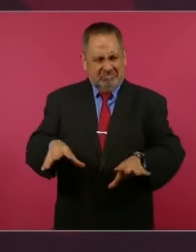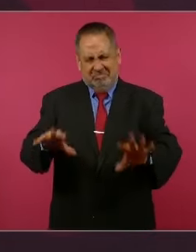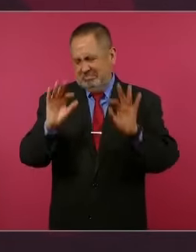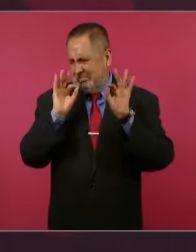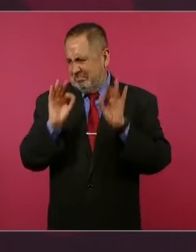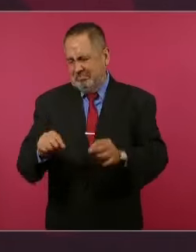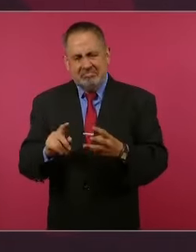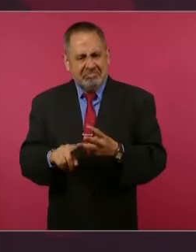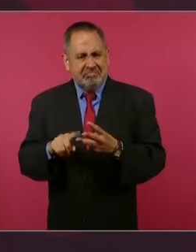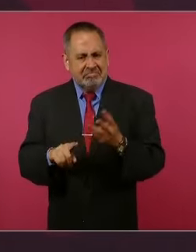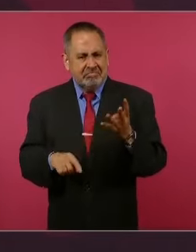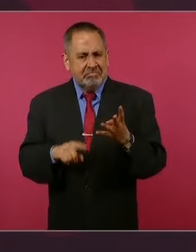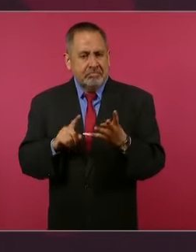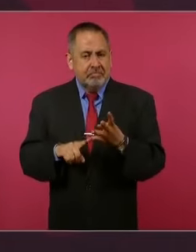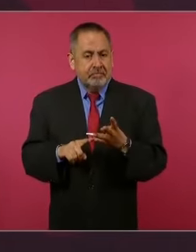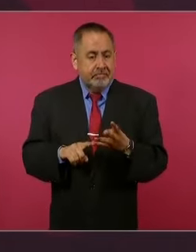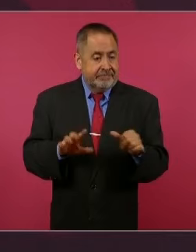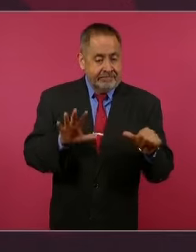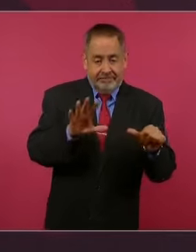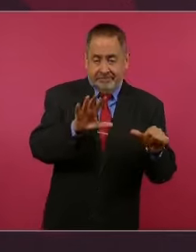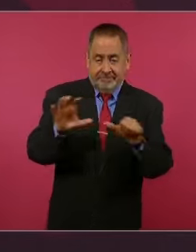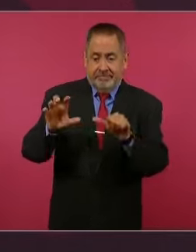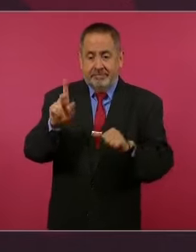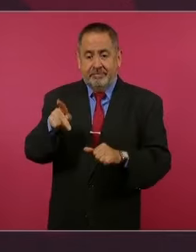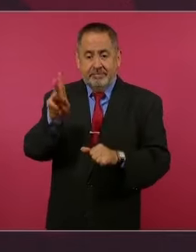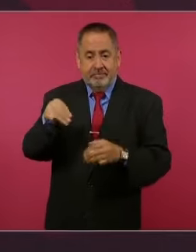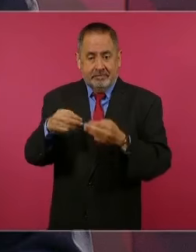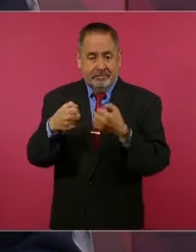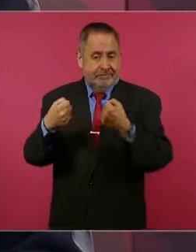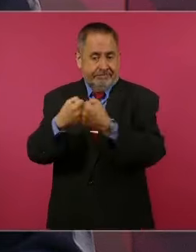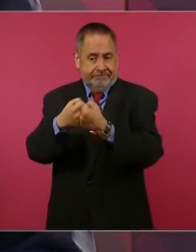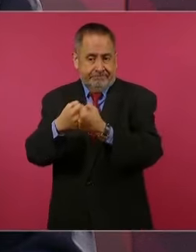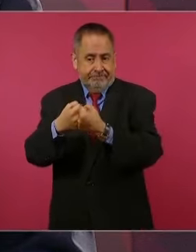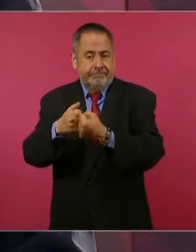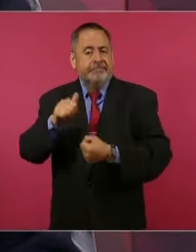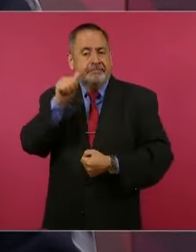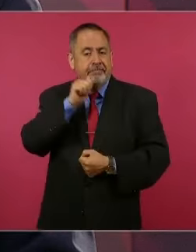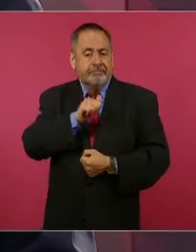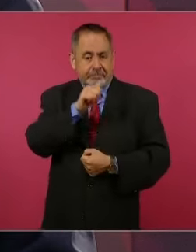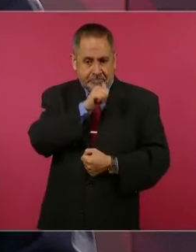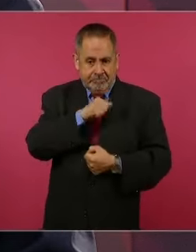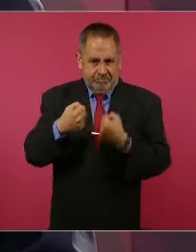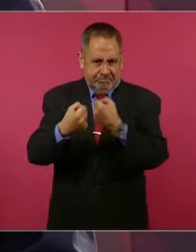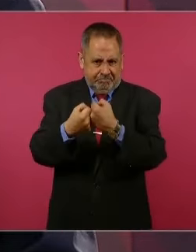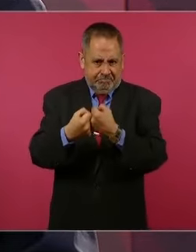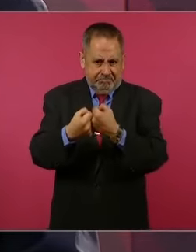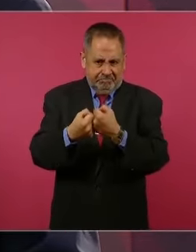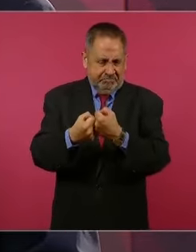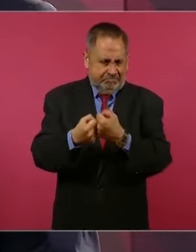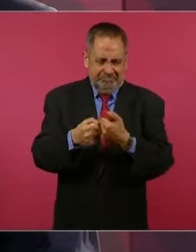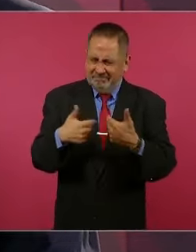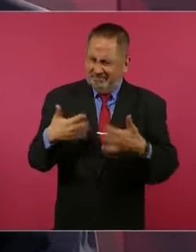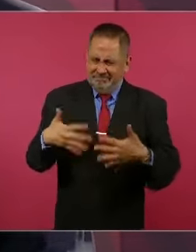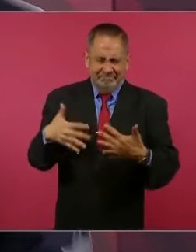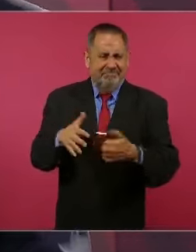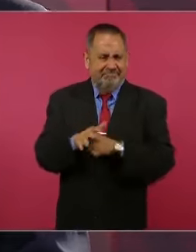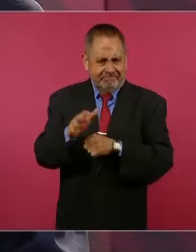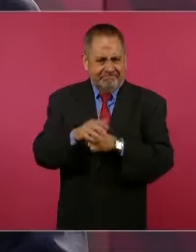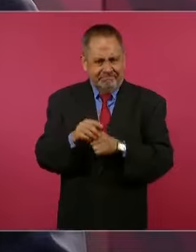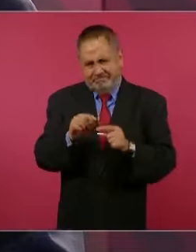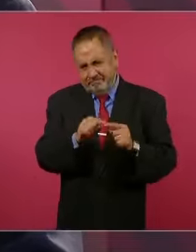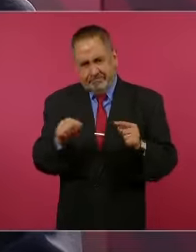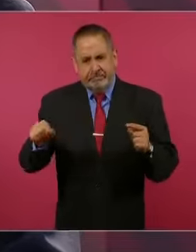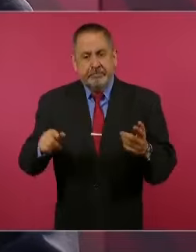solar tienen 600 km de frontera con Arizona toda